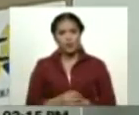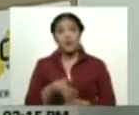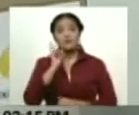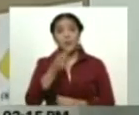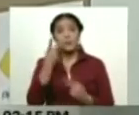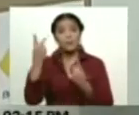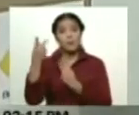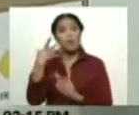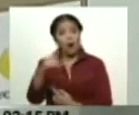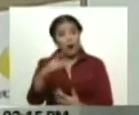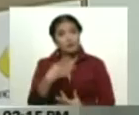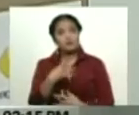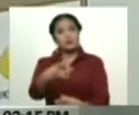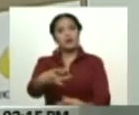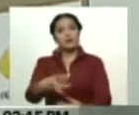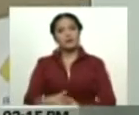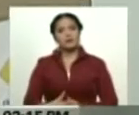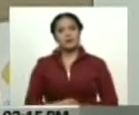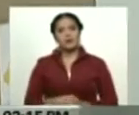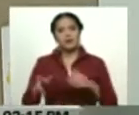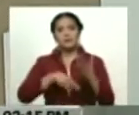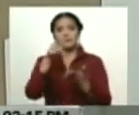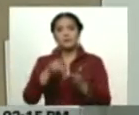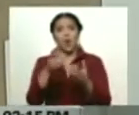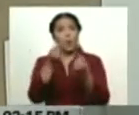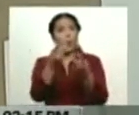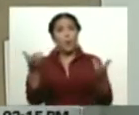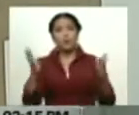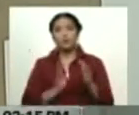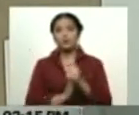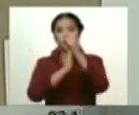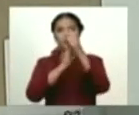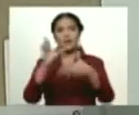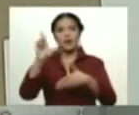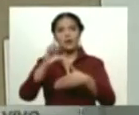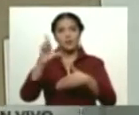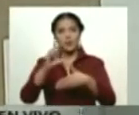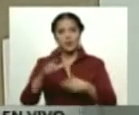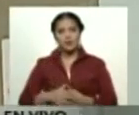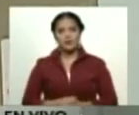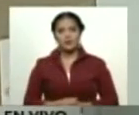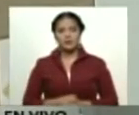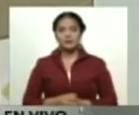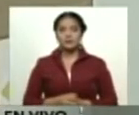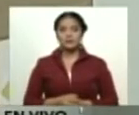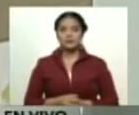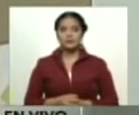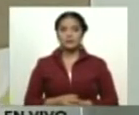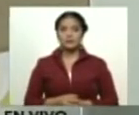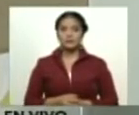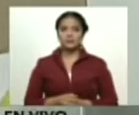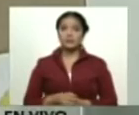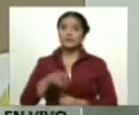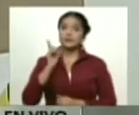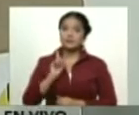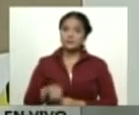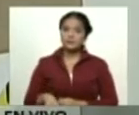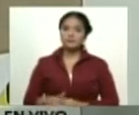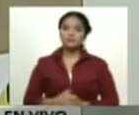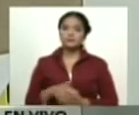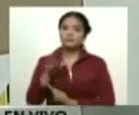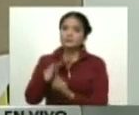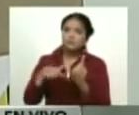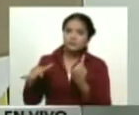también el interés que se ha puesto de manifiesto en la presencia de numerosos líderes latinoamericanos, tanto de derecha como de el